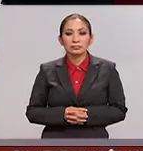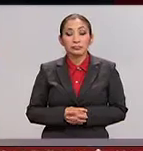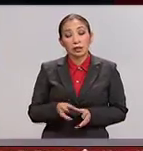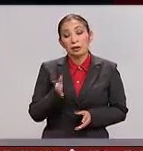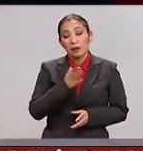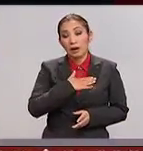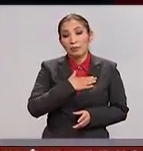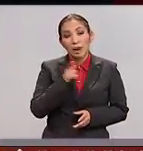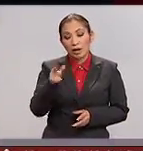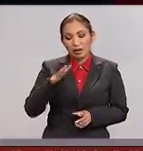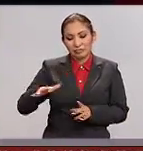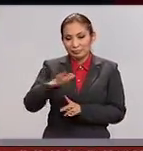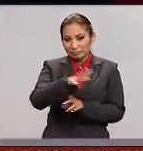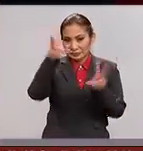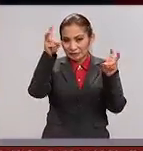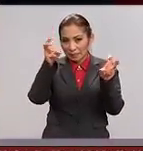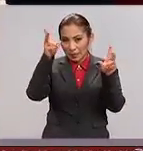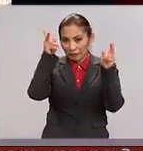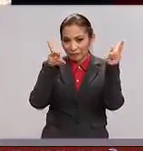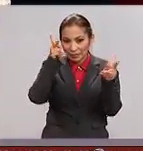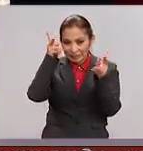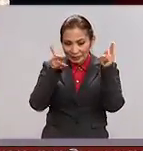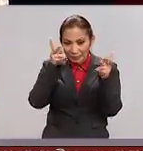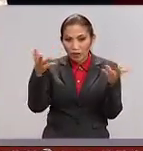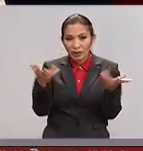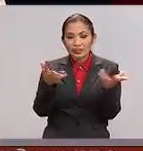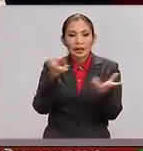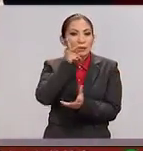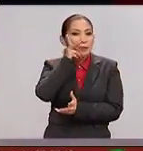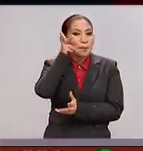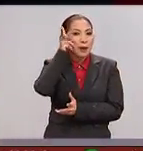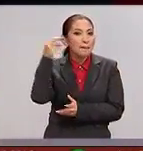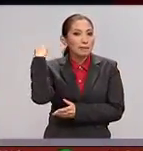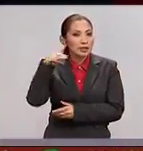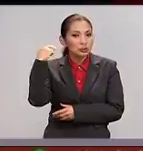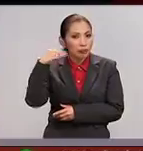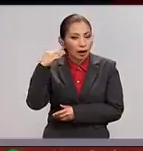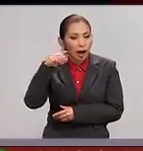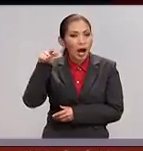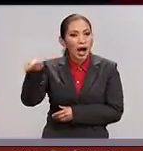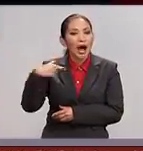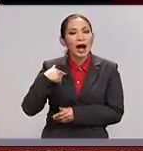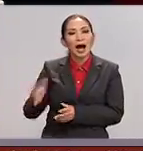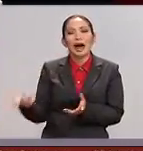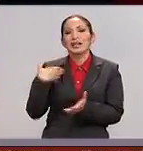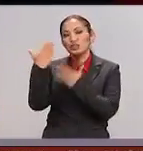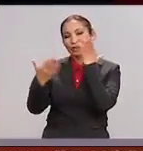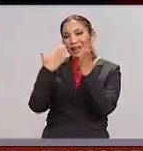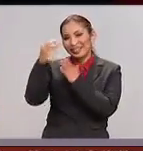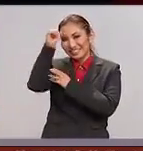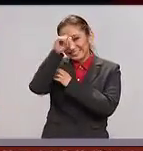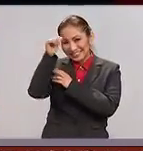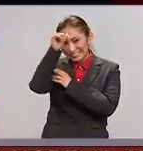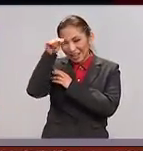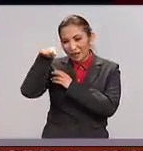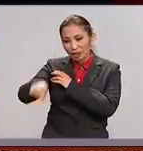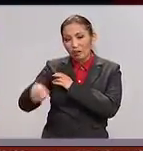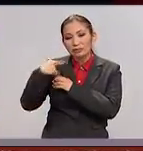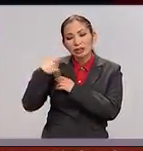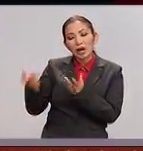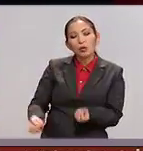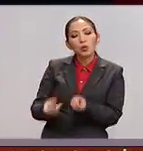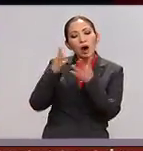Bueno, en el contexto de esa visita que hizo el pontífice a Michoacán, seminaristas y ciudadanos realizaron un